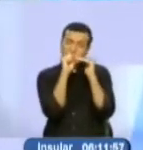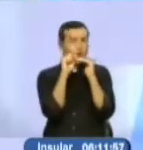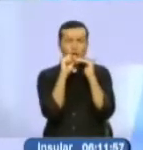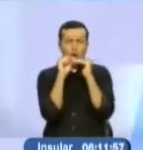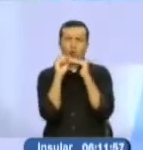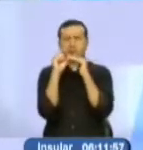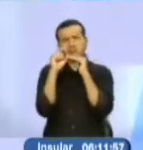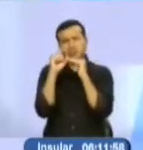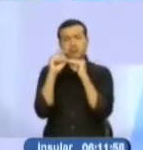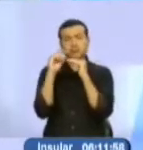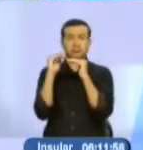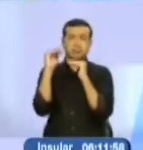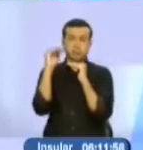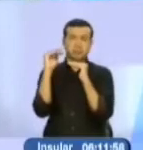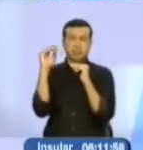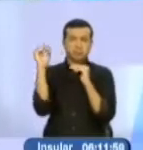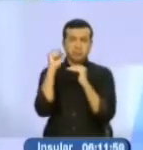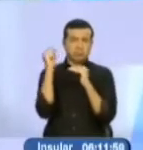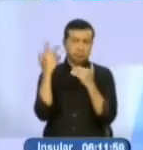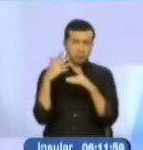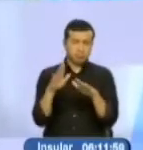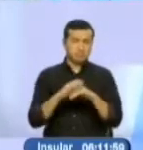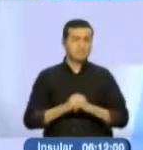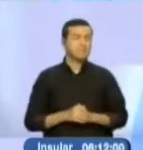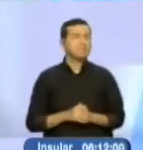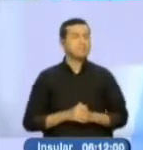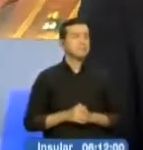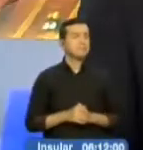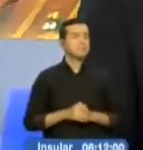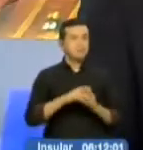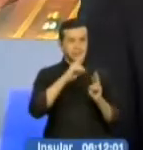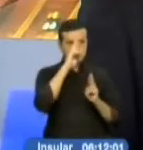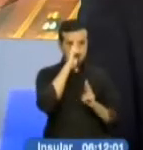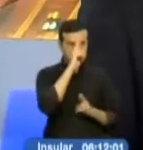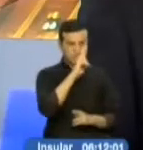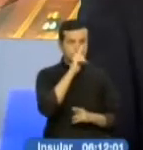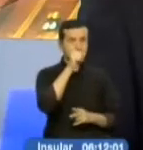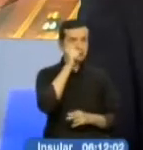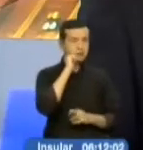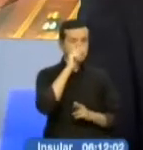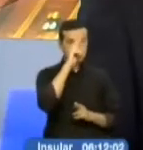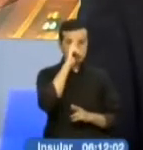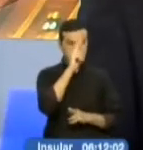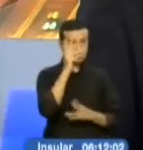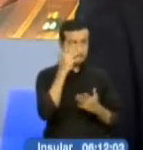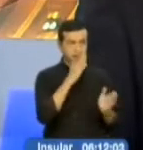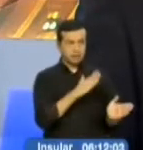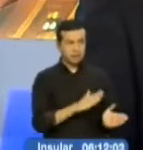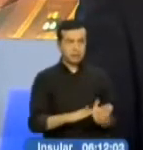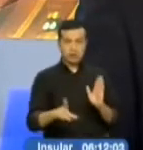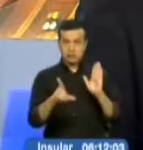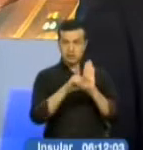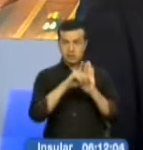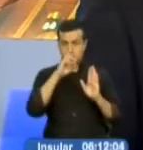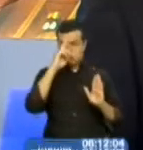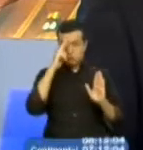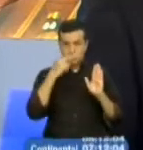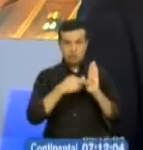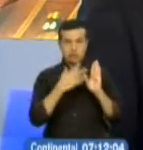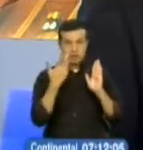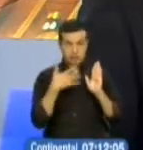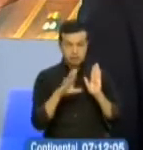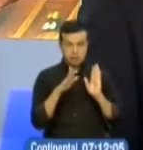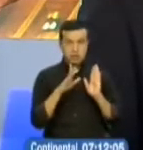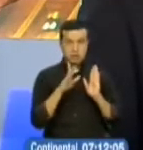países en américa latina en los últimos años se ha respetado el día de ayer entonces el marco jurídico que le da